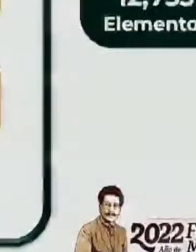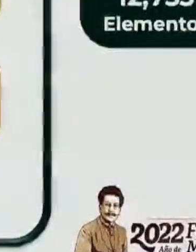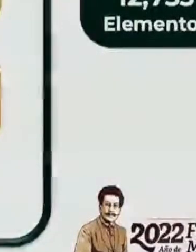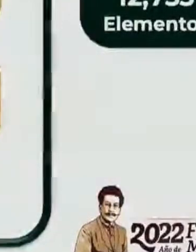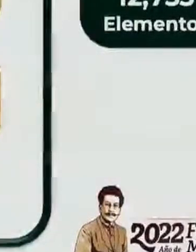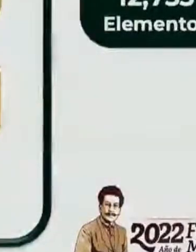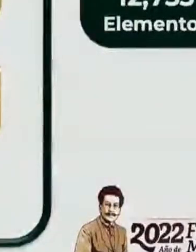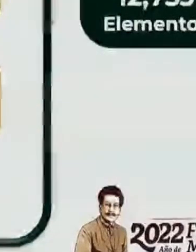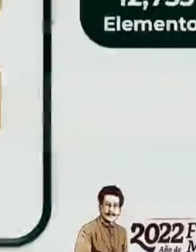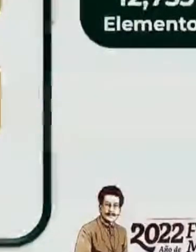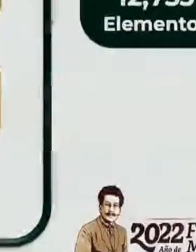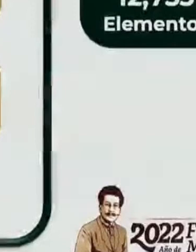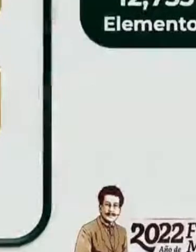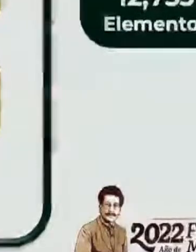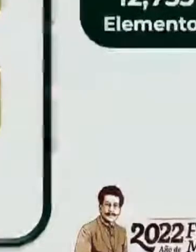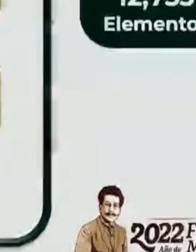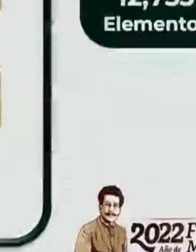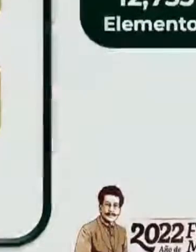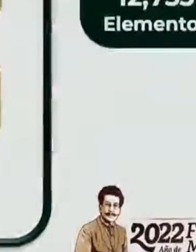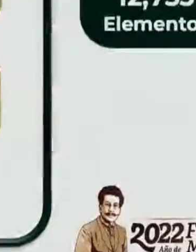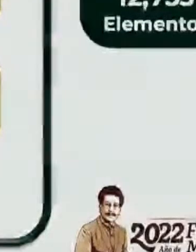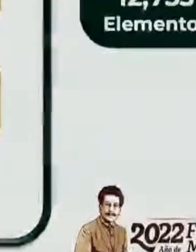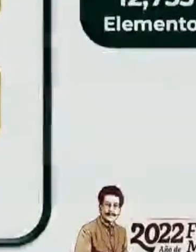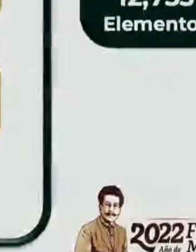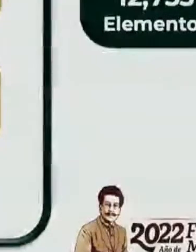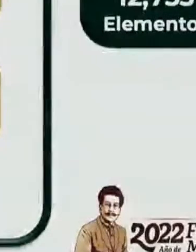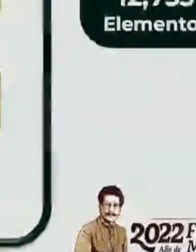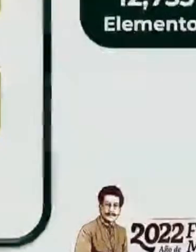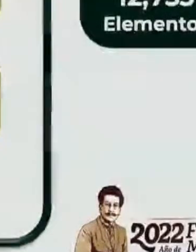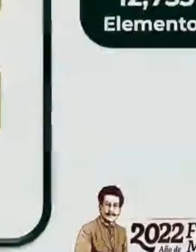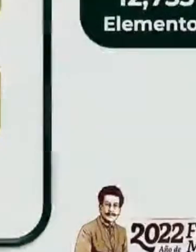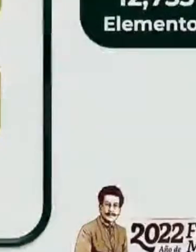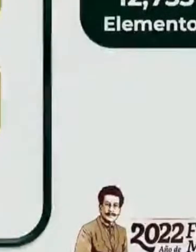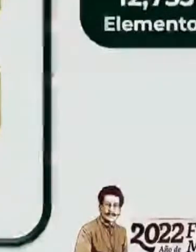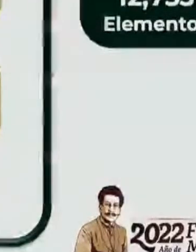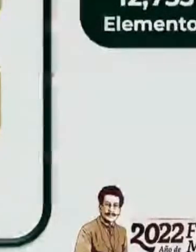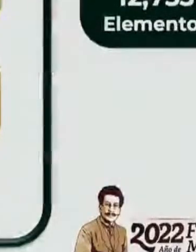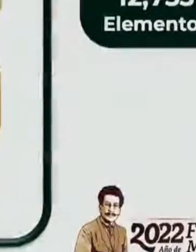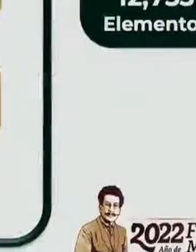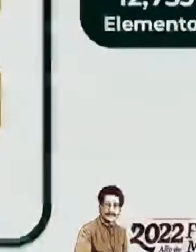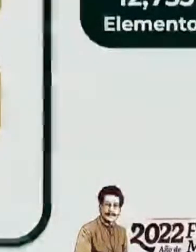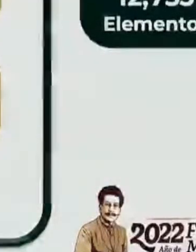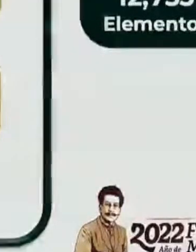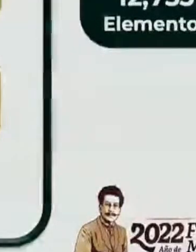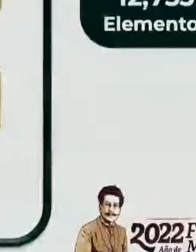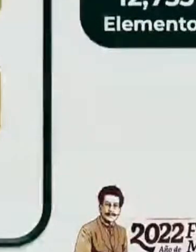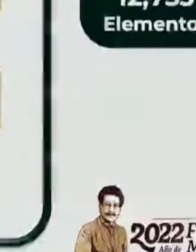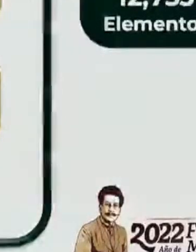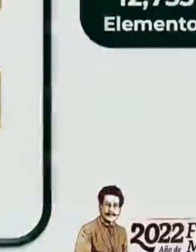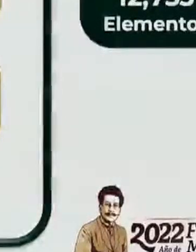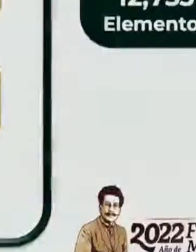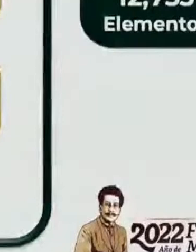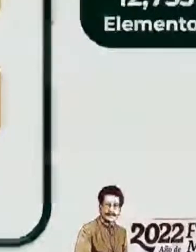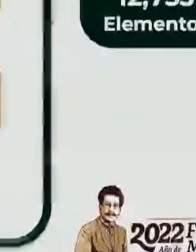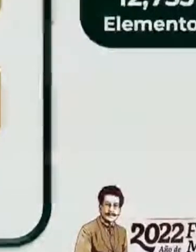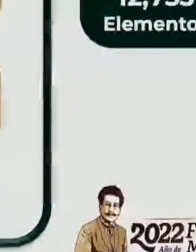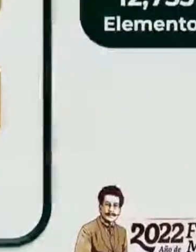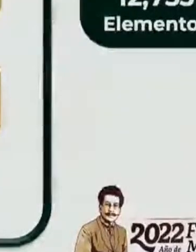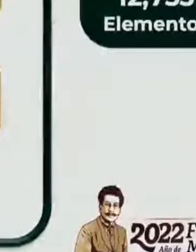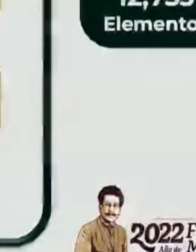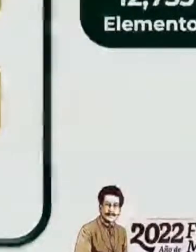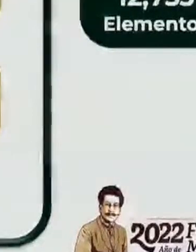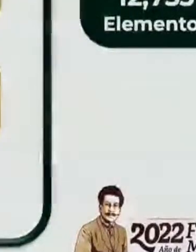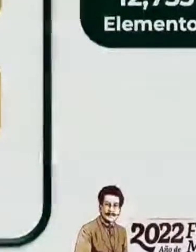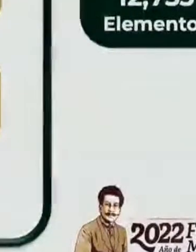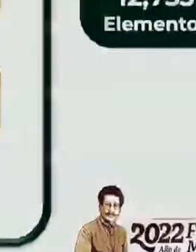del territorio tamaulipeco. Estos efectivos, sumados a los policías estatales, hacen un gran total de